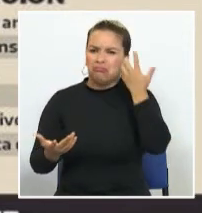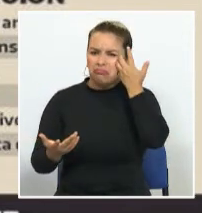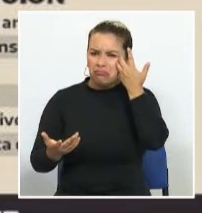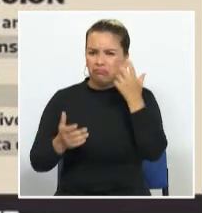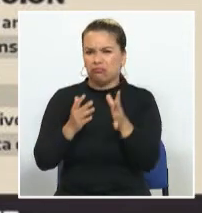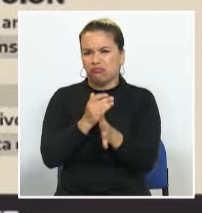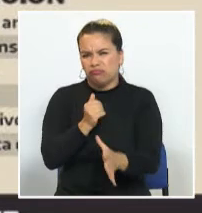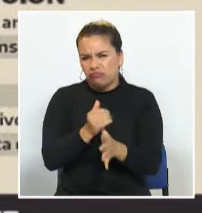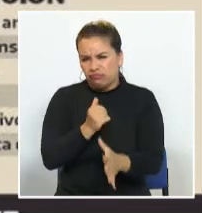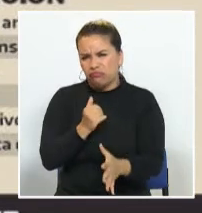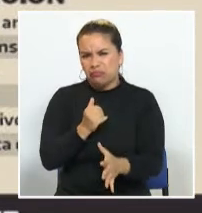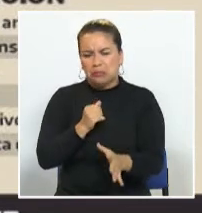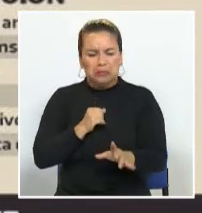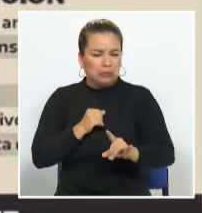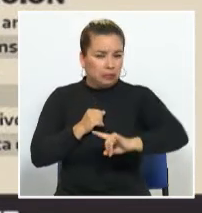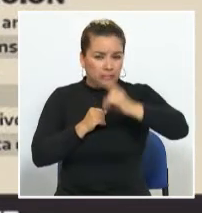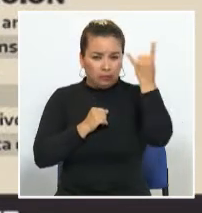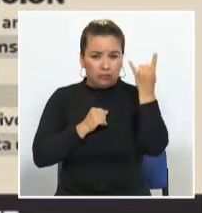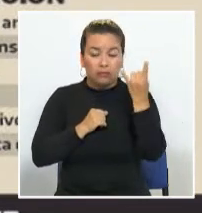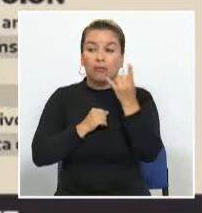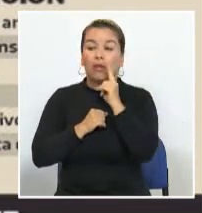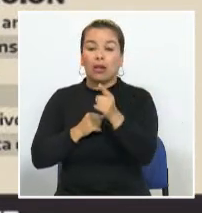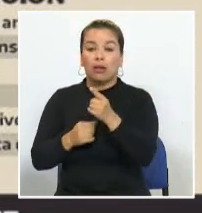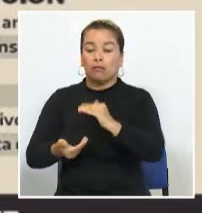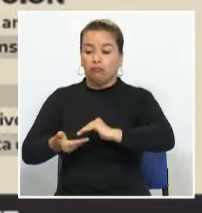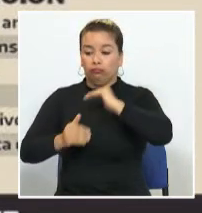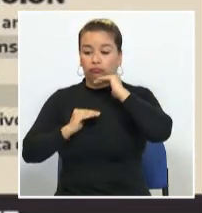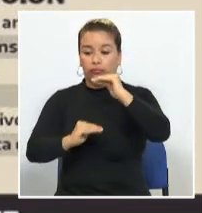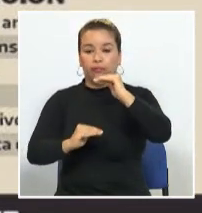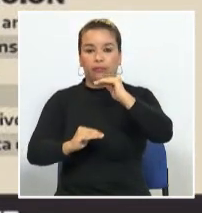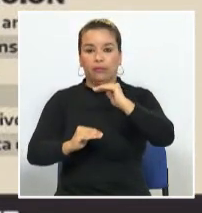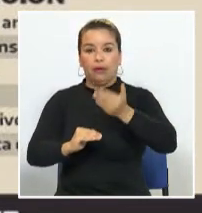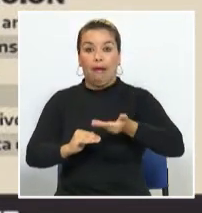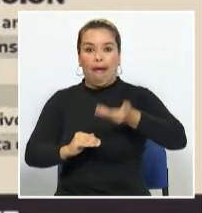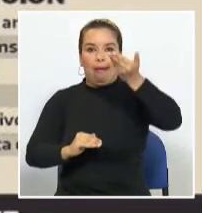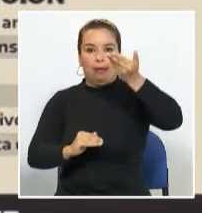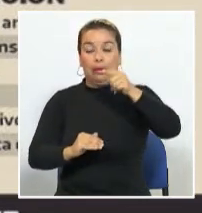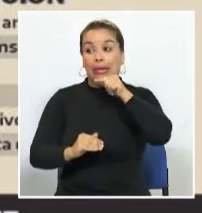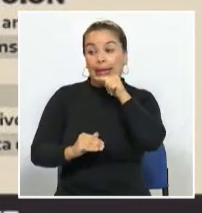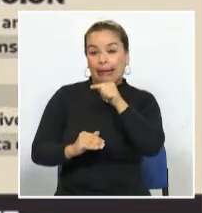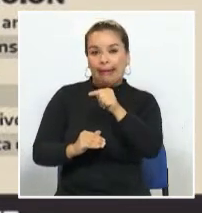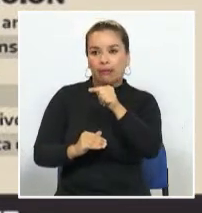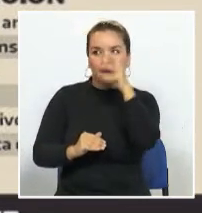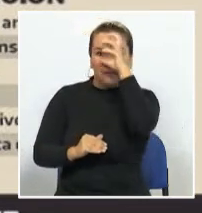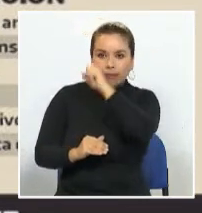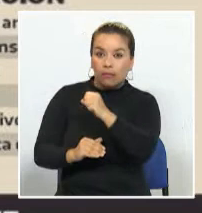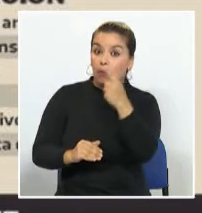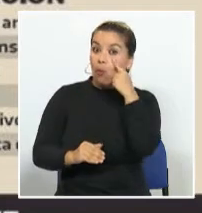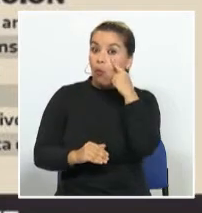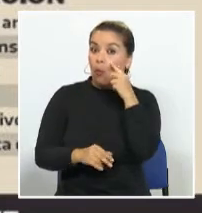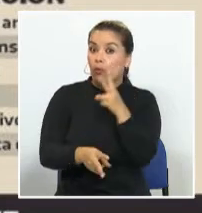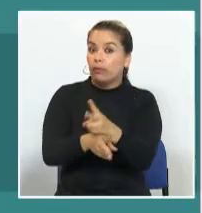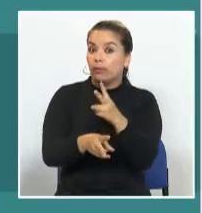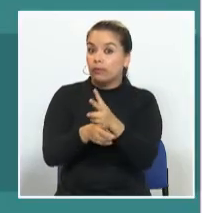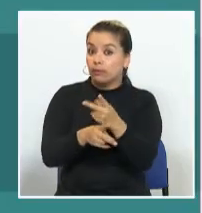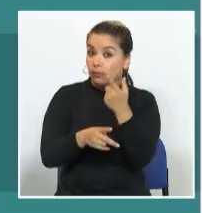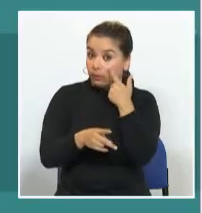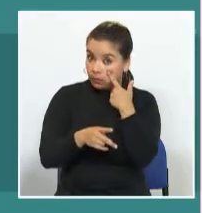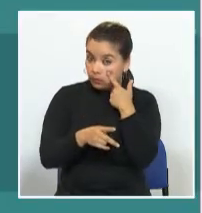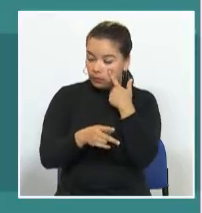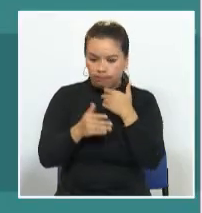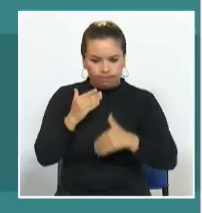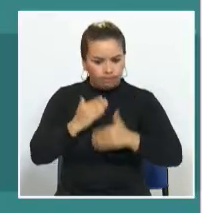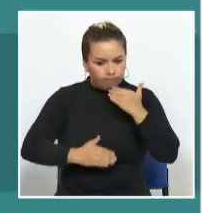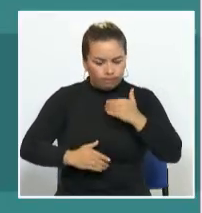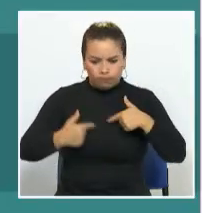y dentro de la evaluación nos encuentran las cifras tensionales altas. Hay que en ese momento estar muy atentos y arrancar, hacer unos chequeos